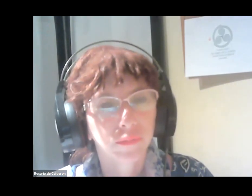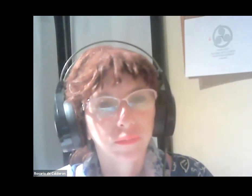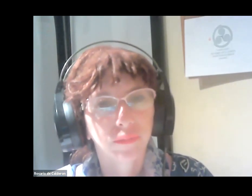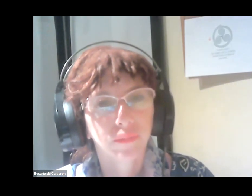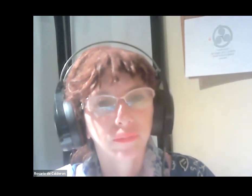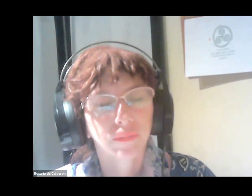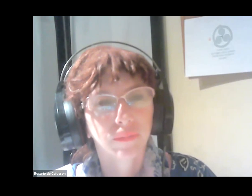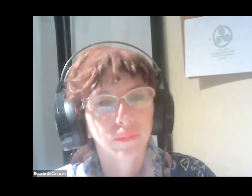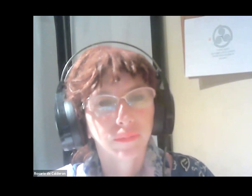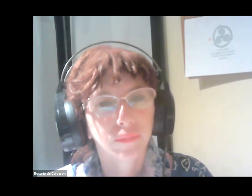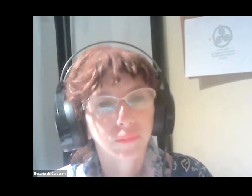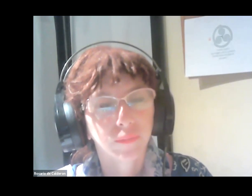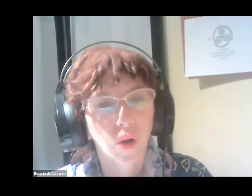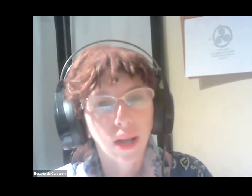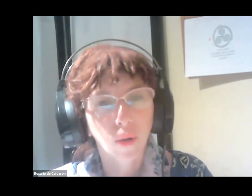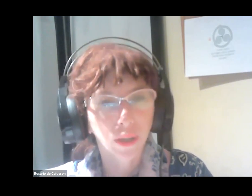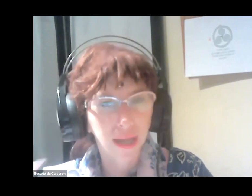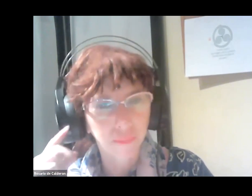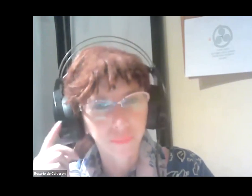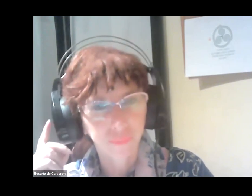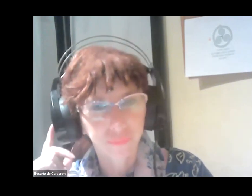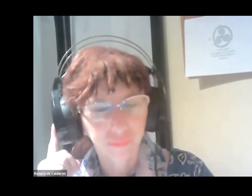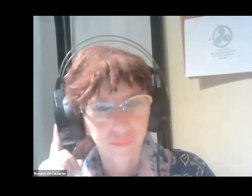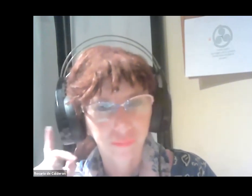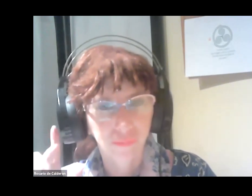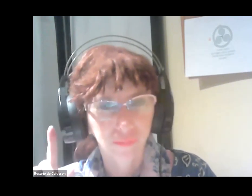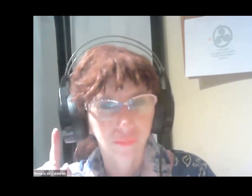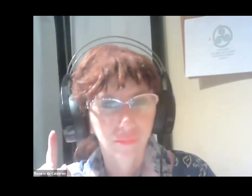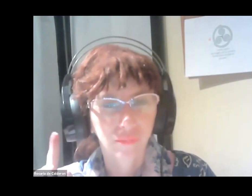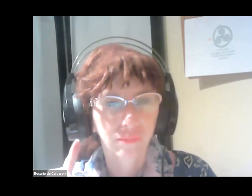ah hola william